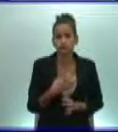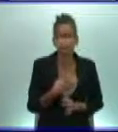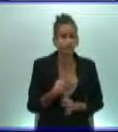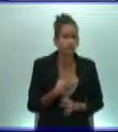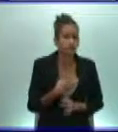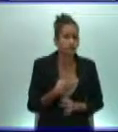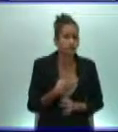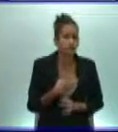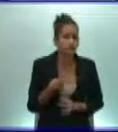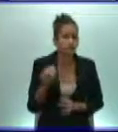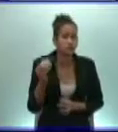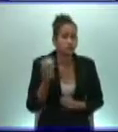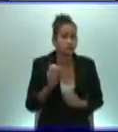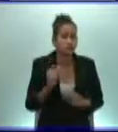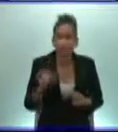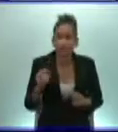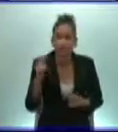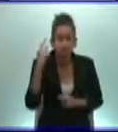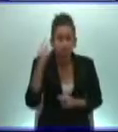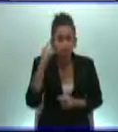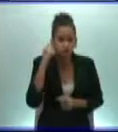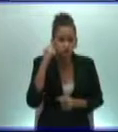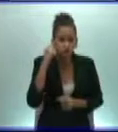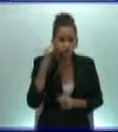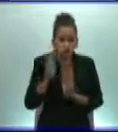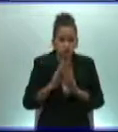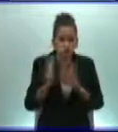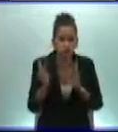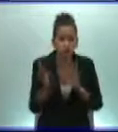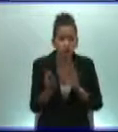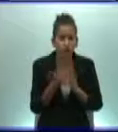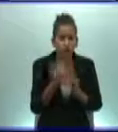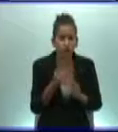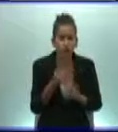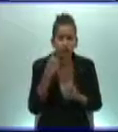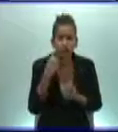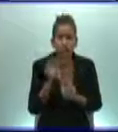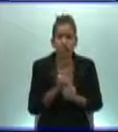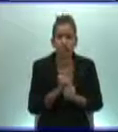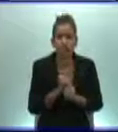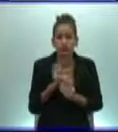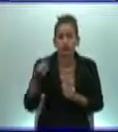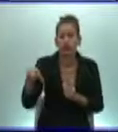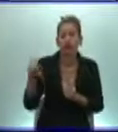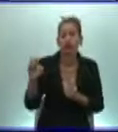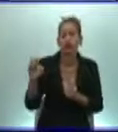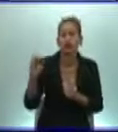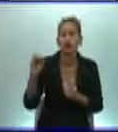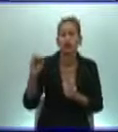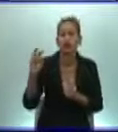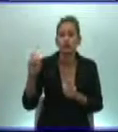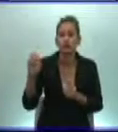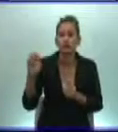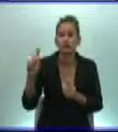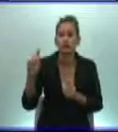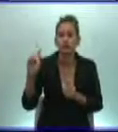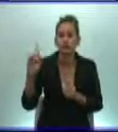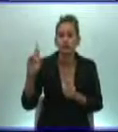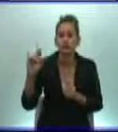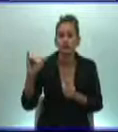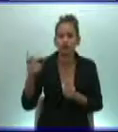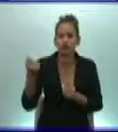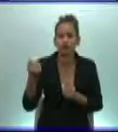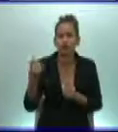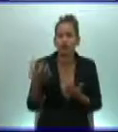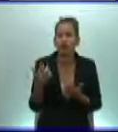los conocimientos que conocen de geometría plana. Sí, todas aquellas propiedades que han estudiado de las